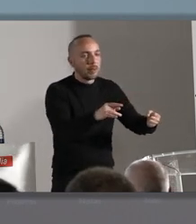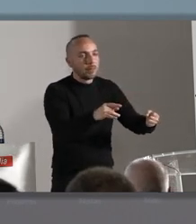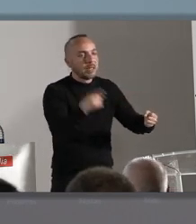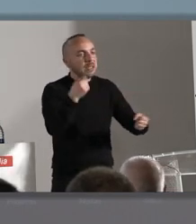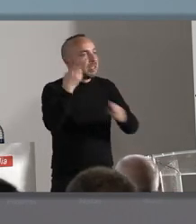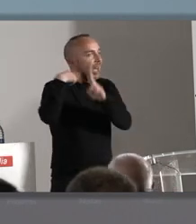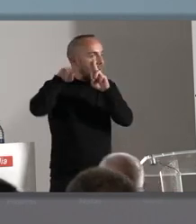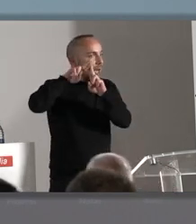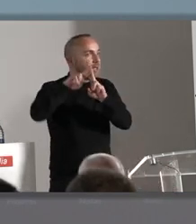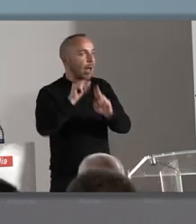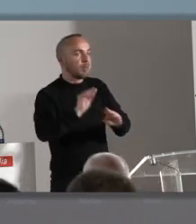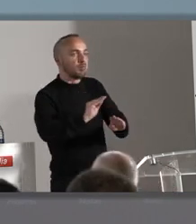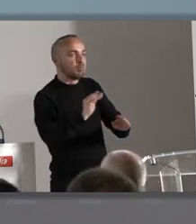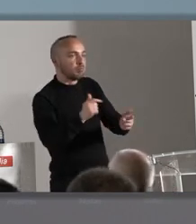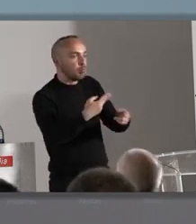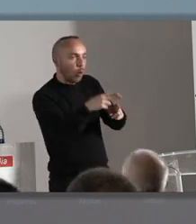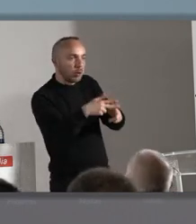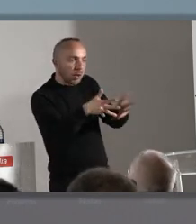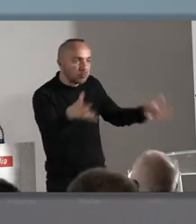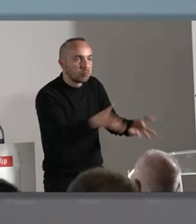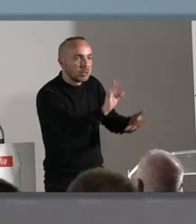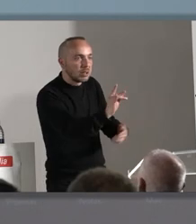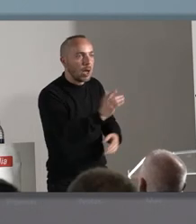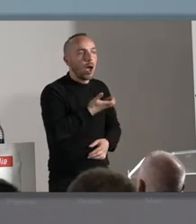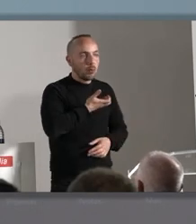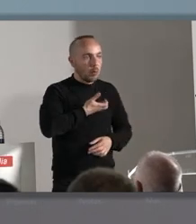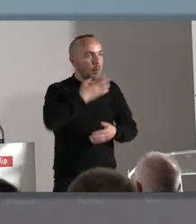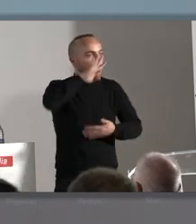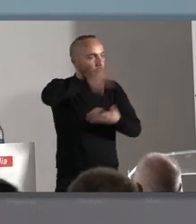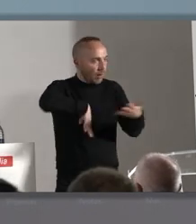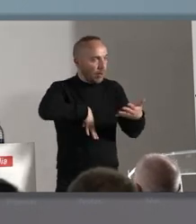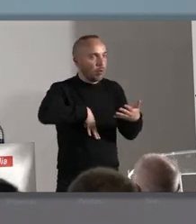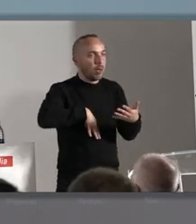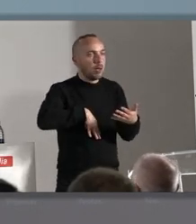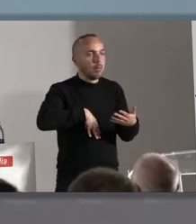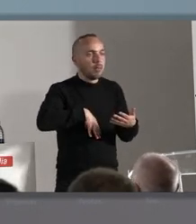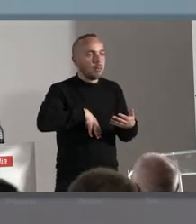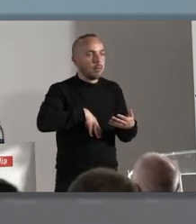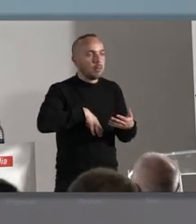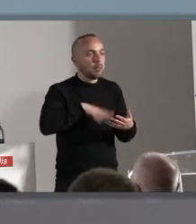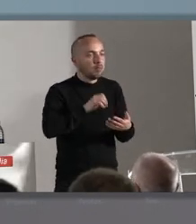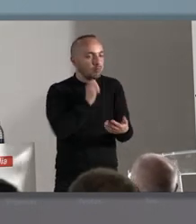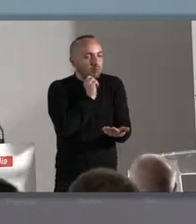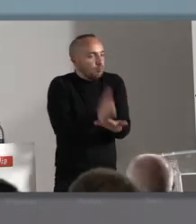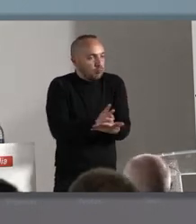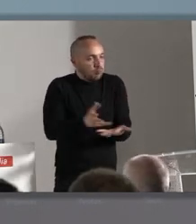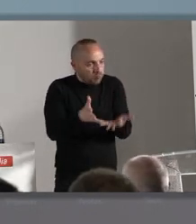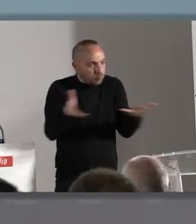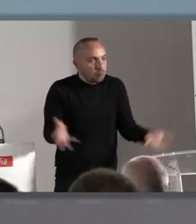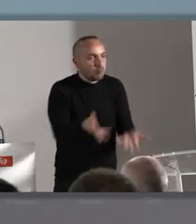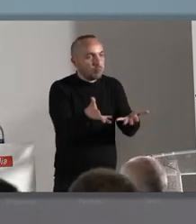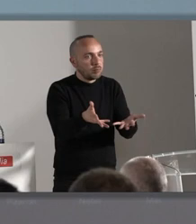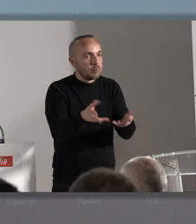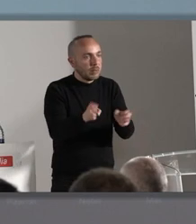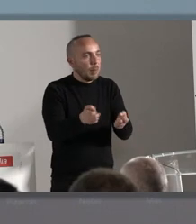apostado por ciertas políticas. El Ayuntamiento de Barcelona, sin duda, ha hecho una apuesta fuerte en términos de